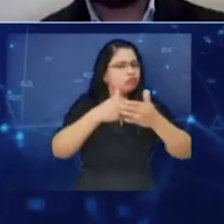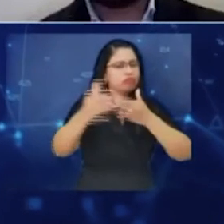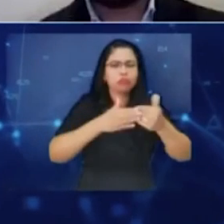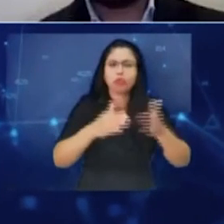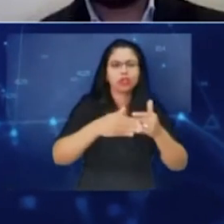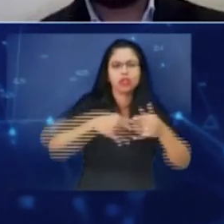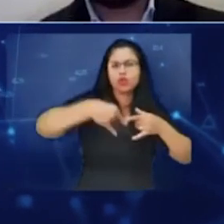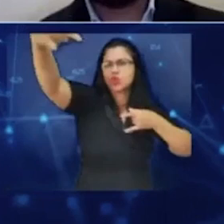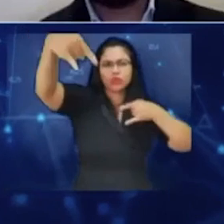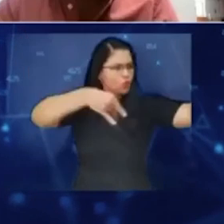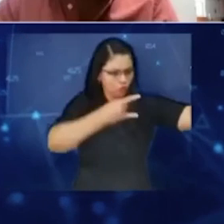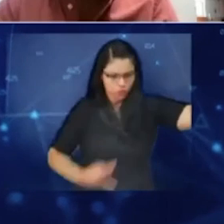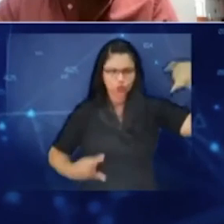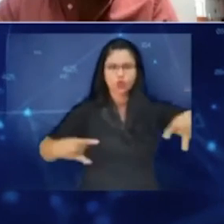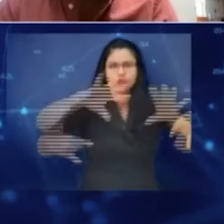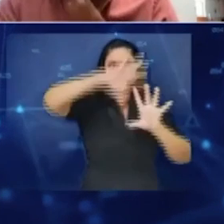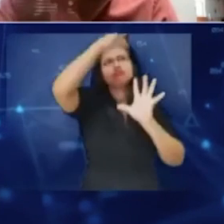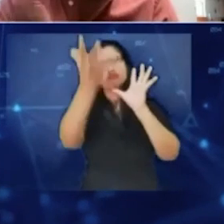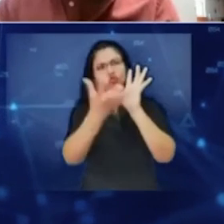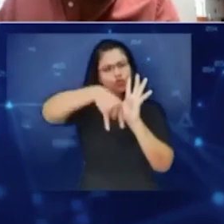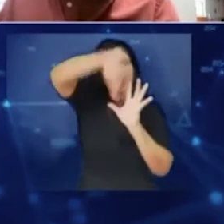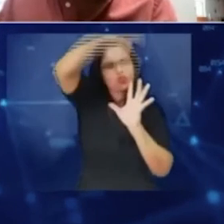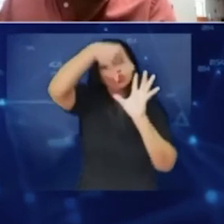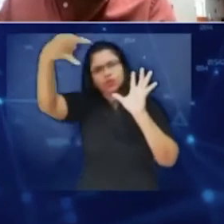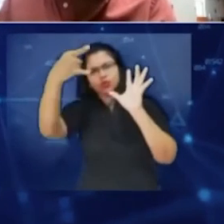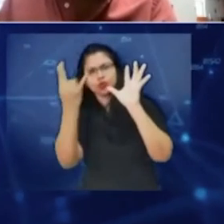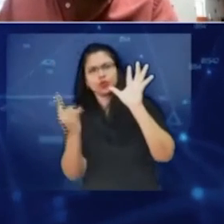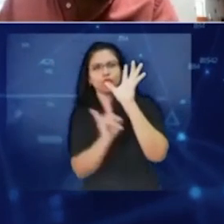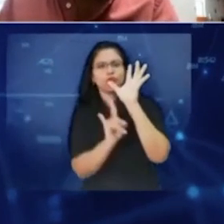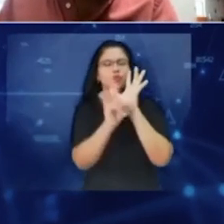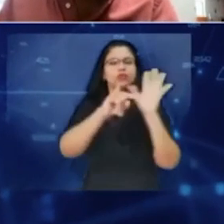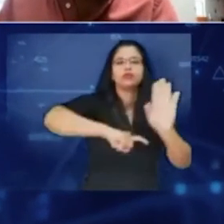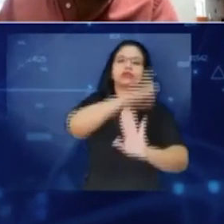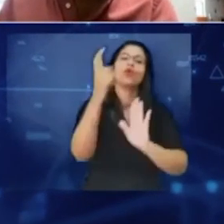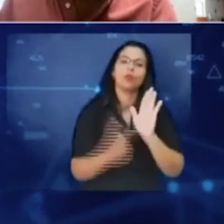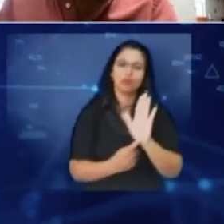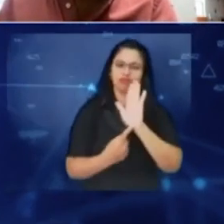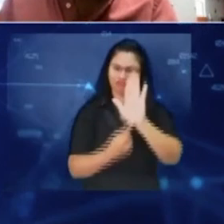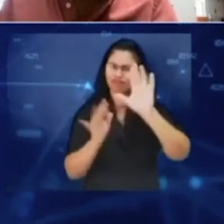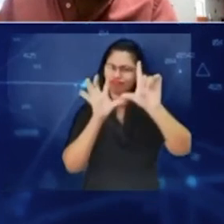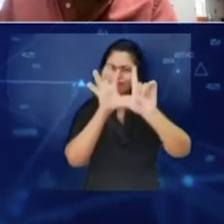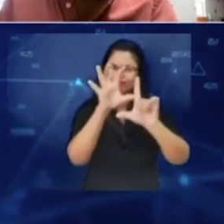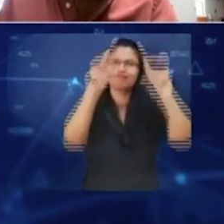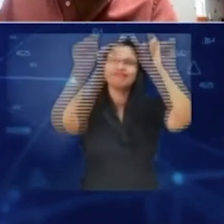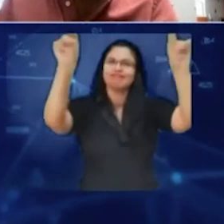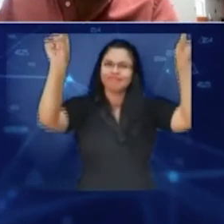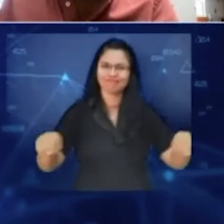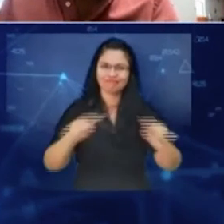tienen estas órbitas, van a tener coberturas, como lo muestro en esta tabla. Nuestra primera etapa va a